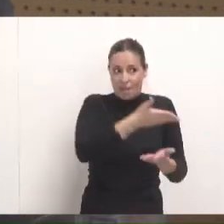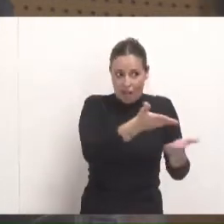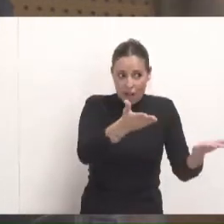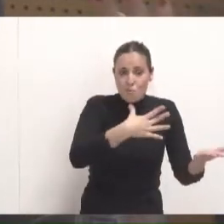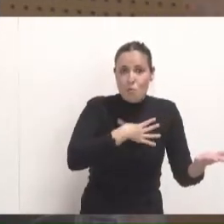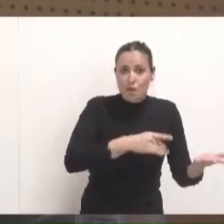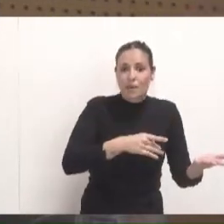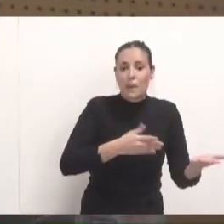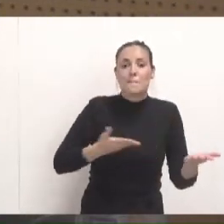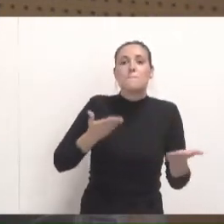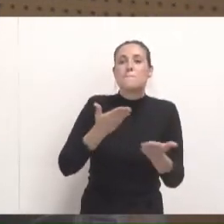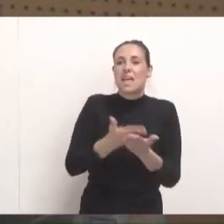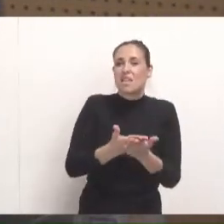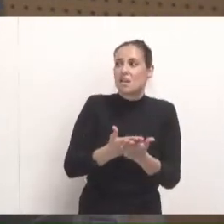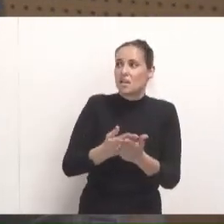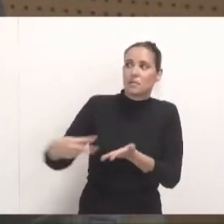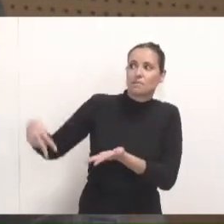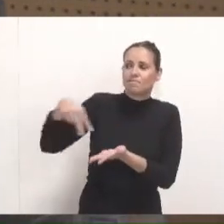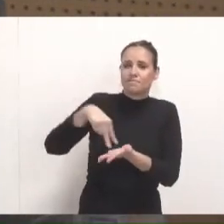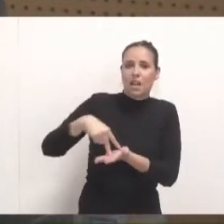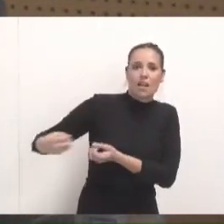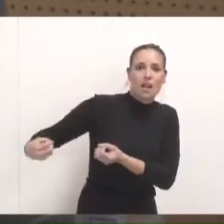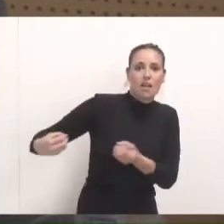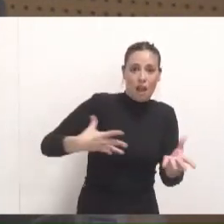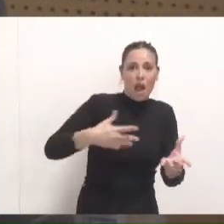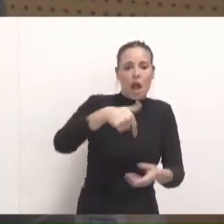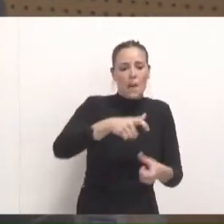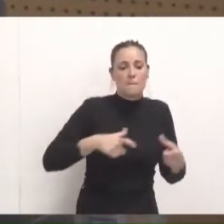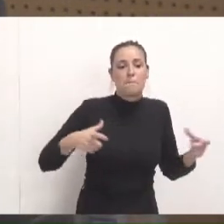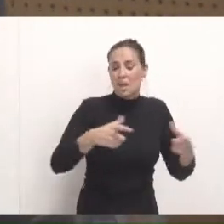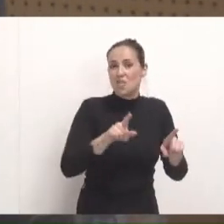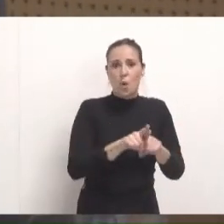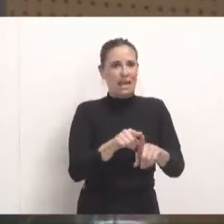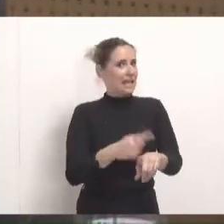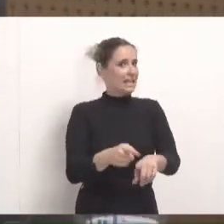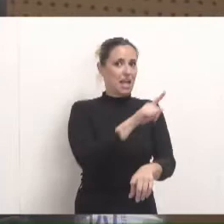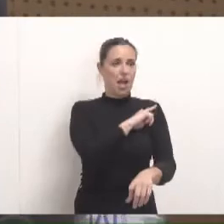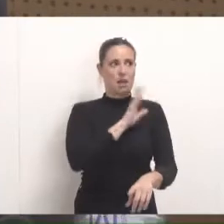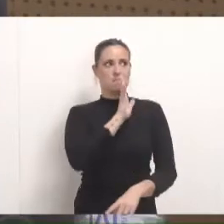este problema pudiera parecer exagerado. Pero desde luego,